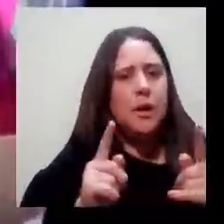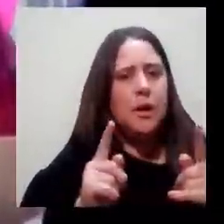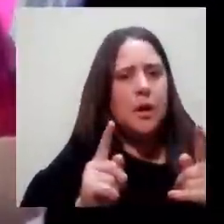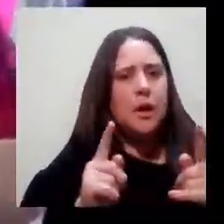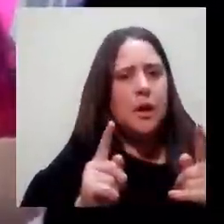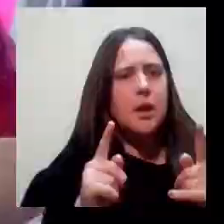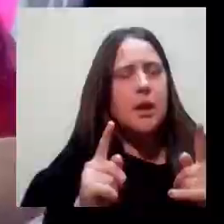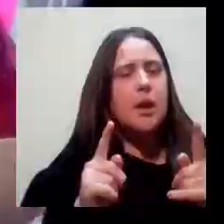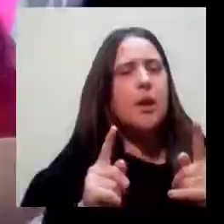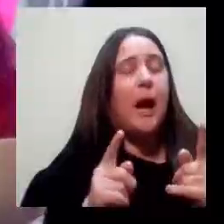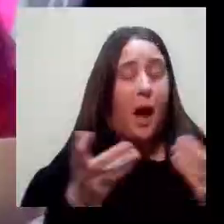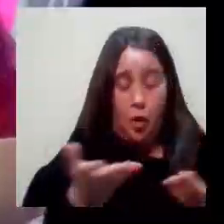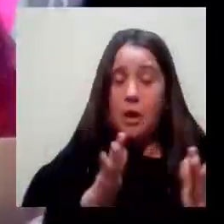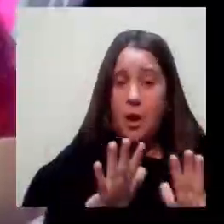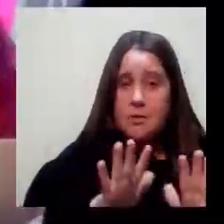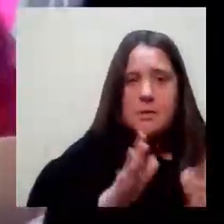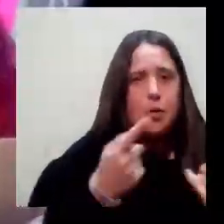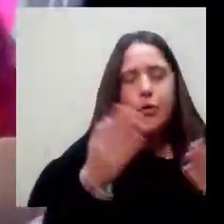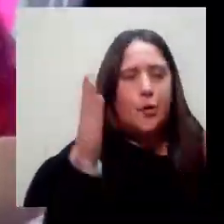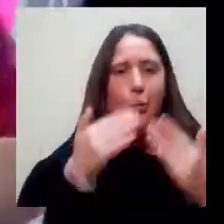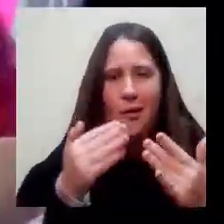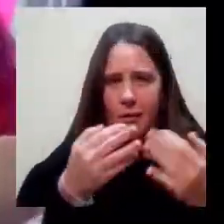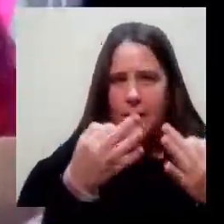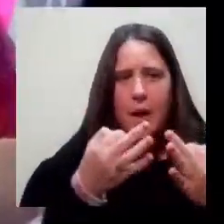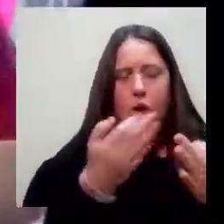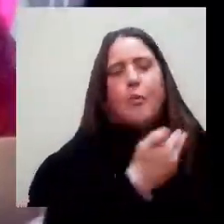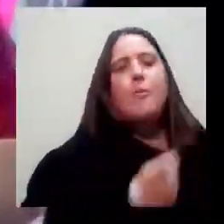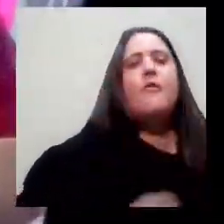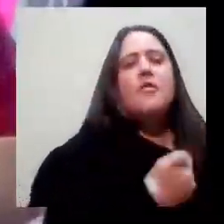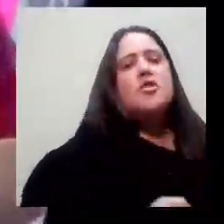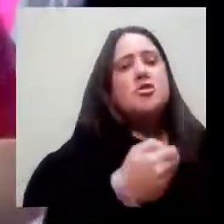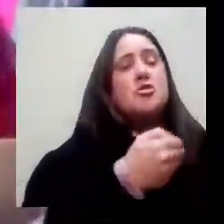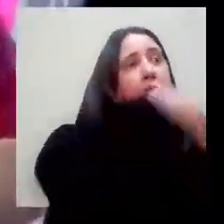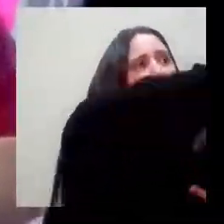algo que estamos teniendo ahora, que son docentes dispersos aplicando distintas